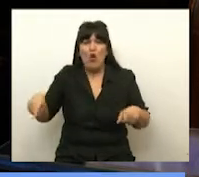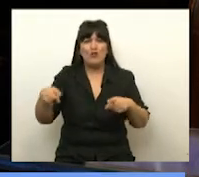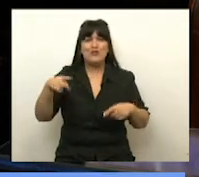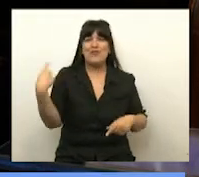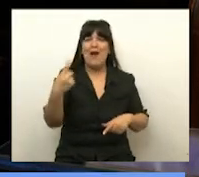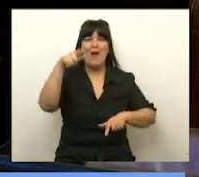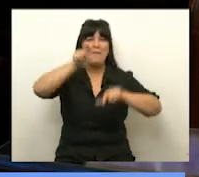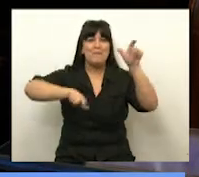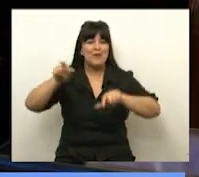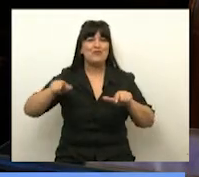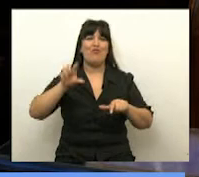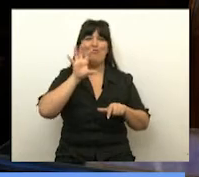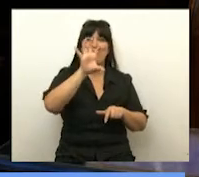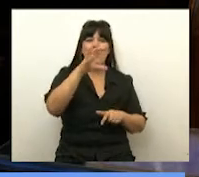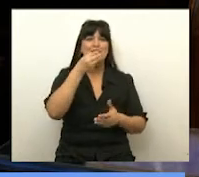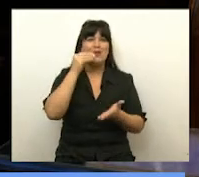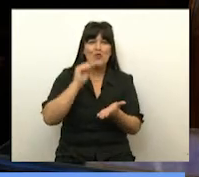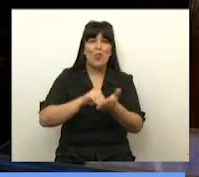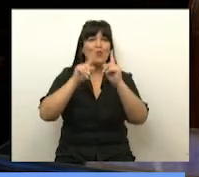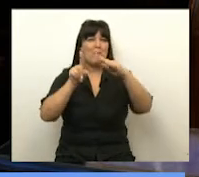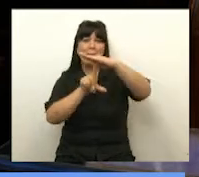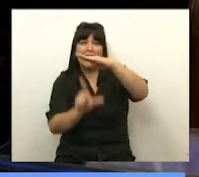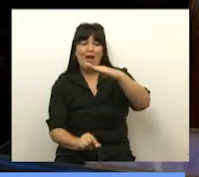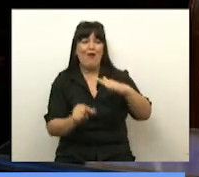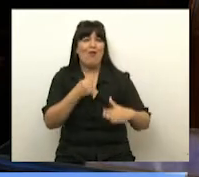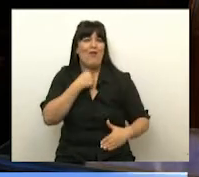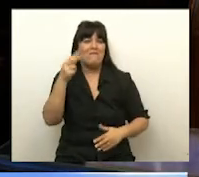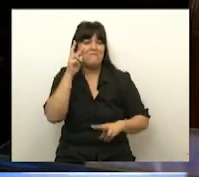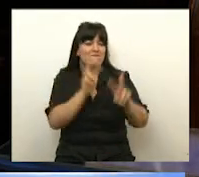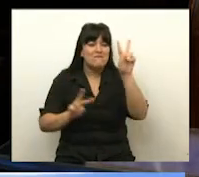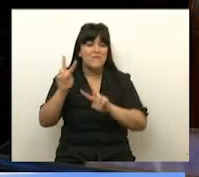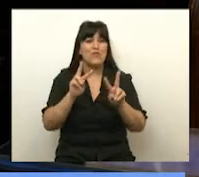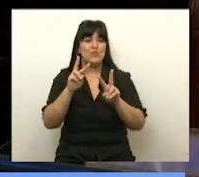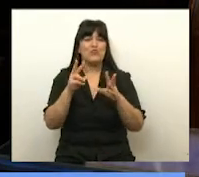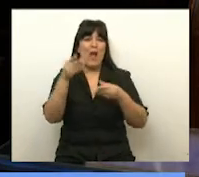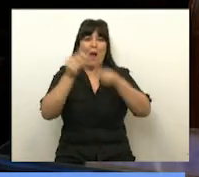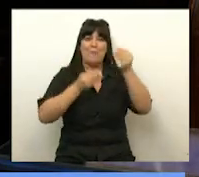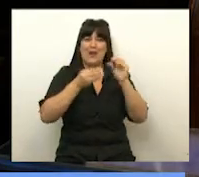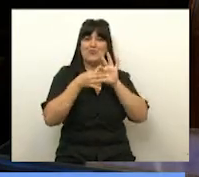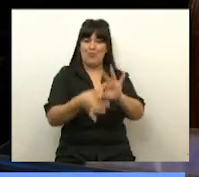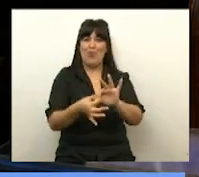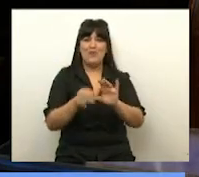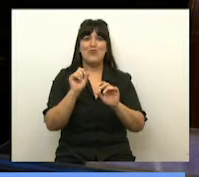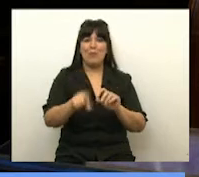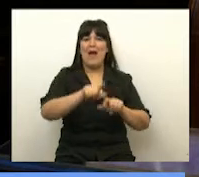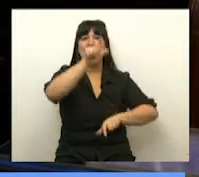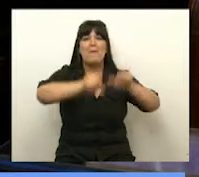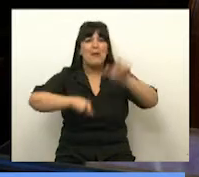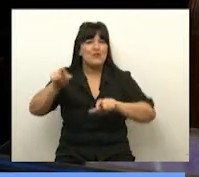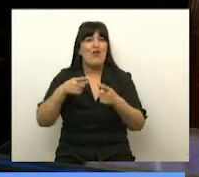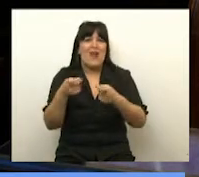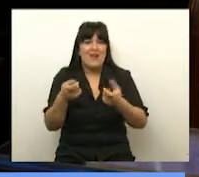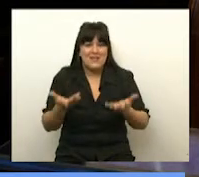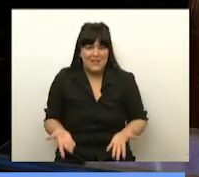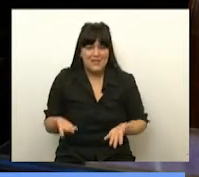los chubutenses y los patagónicos en general, de tener un presupuesto que realmente respondiera a las demandas de una región